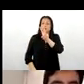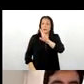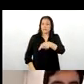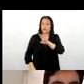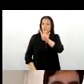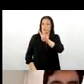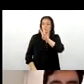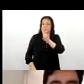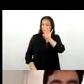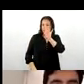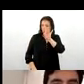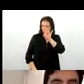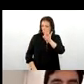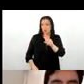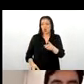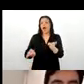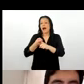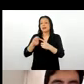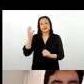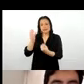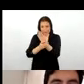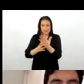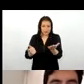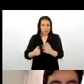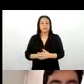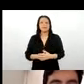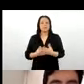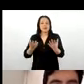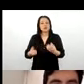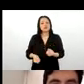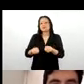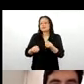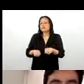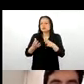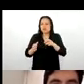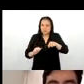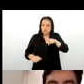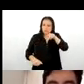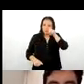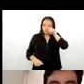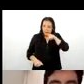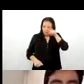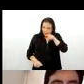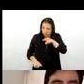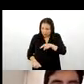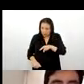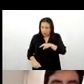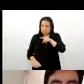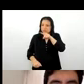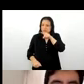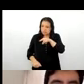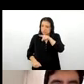hasta el mes de septiembre. El flujo se ha estado recuperando poco a poco, y